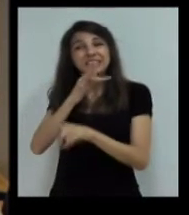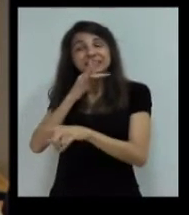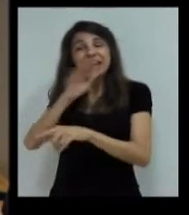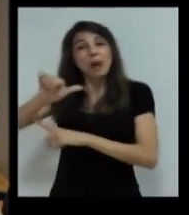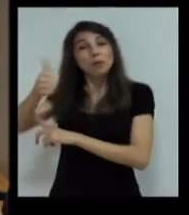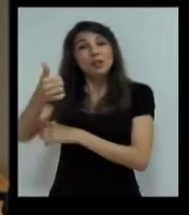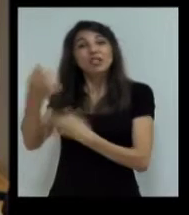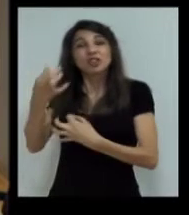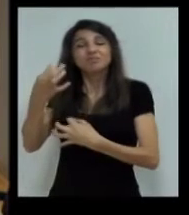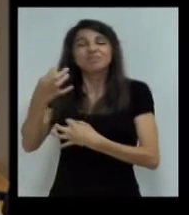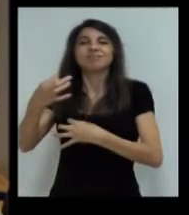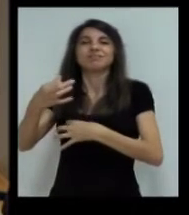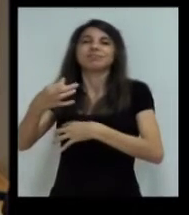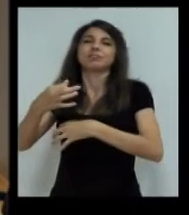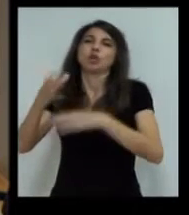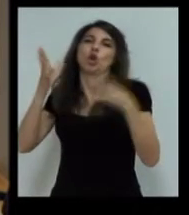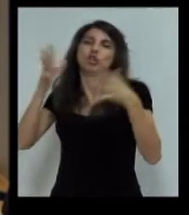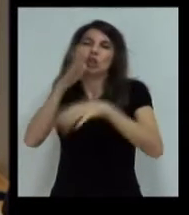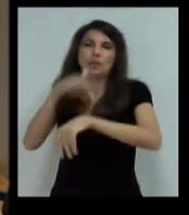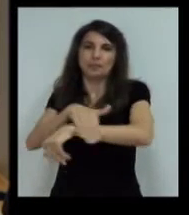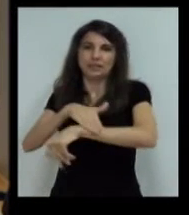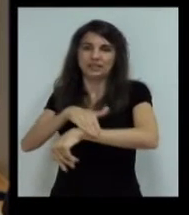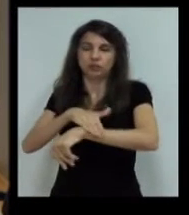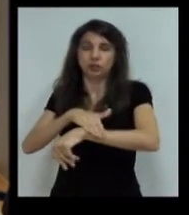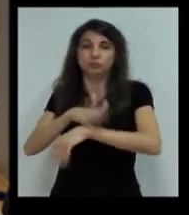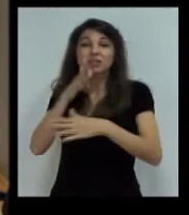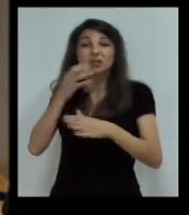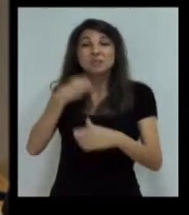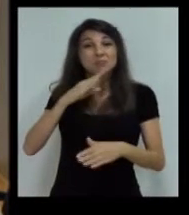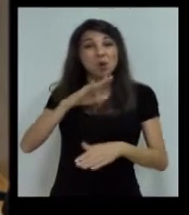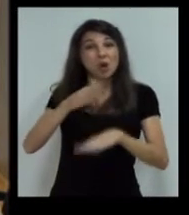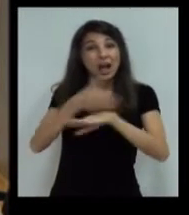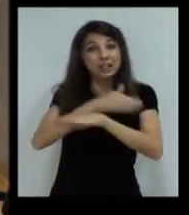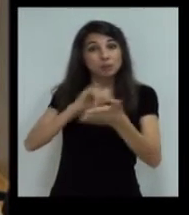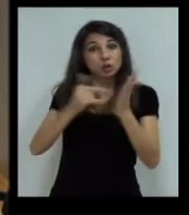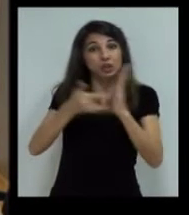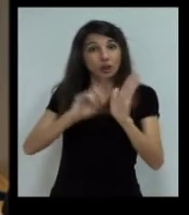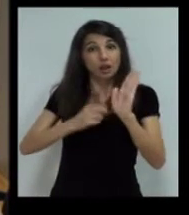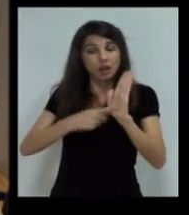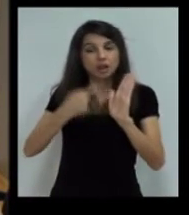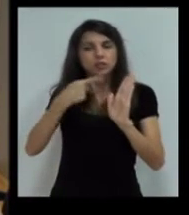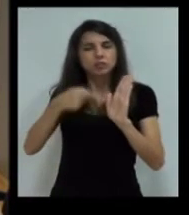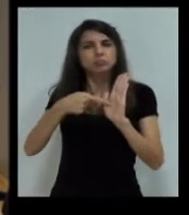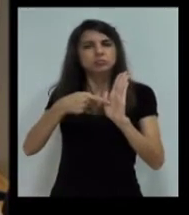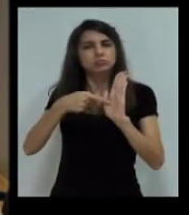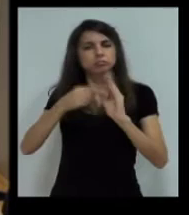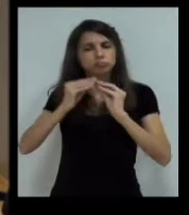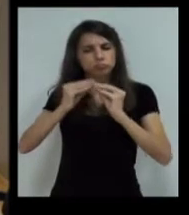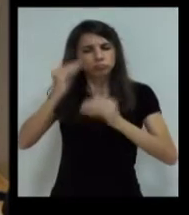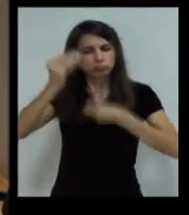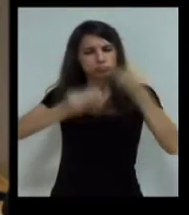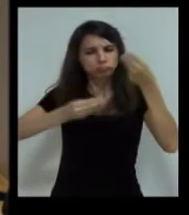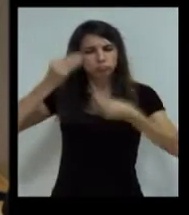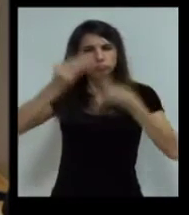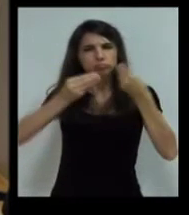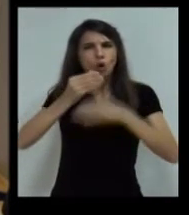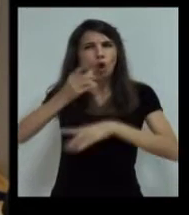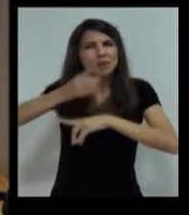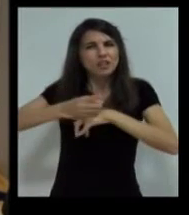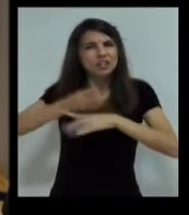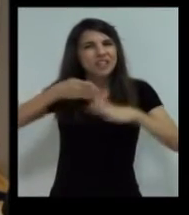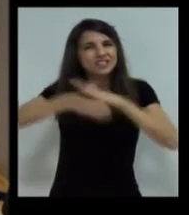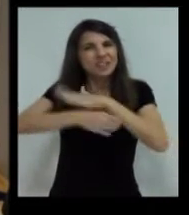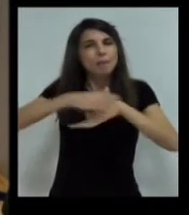remitido a las Cortes, en aquel anteproyecto de ley, cuando se planteaban las obligaciones de accesibilidad a la